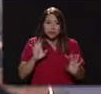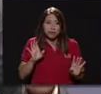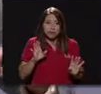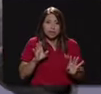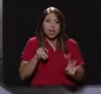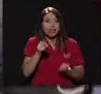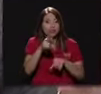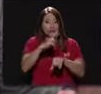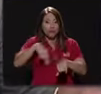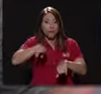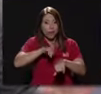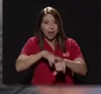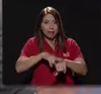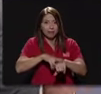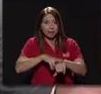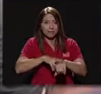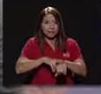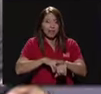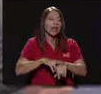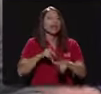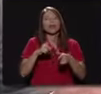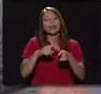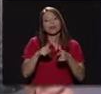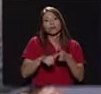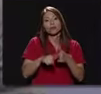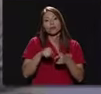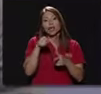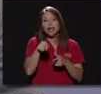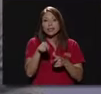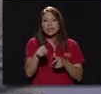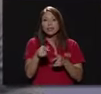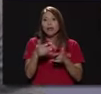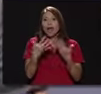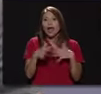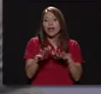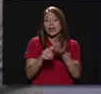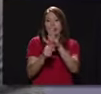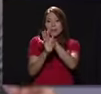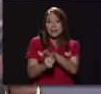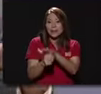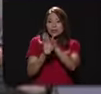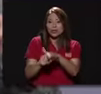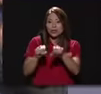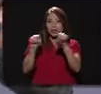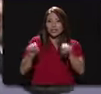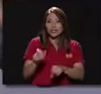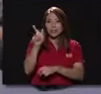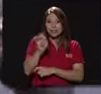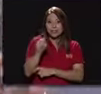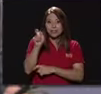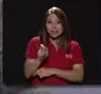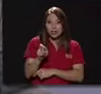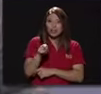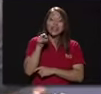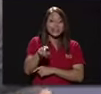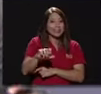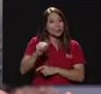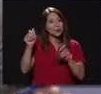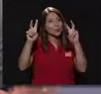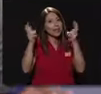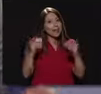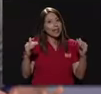bueno, eso es, digamos, que normal. Desde luego genera una presión en los sistemas de pensiones, que es otro tema que a nivel nacional